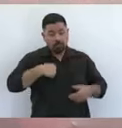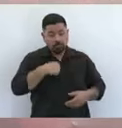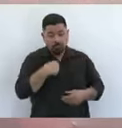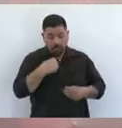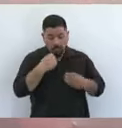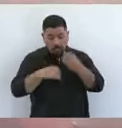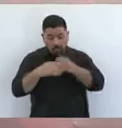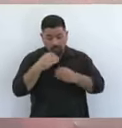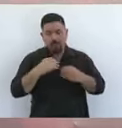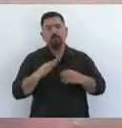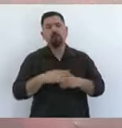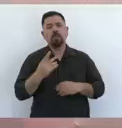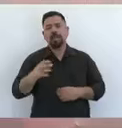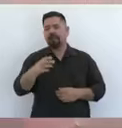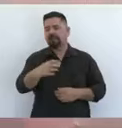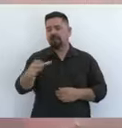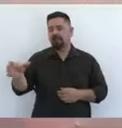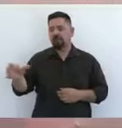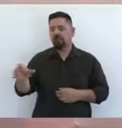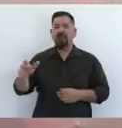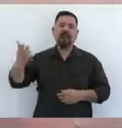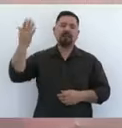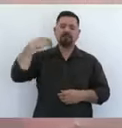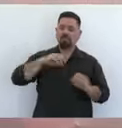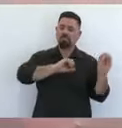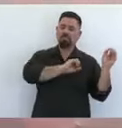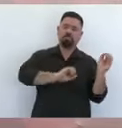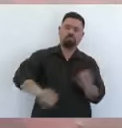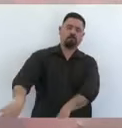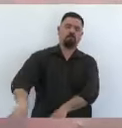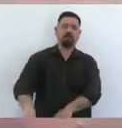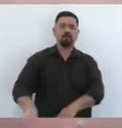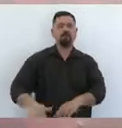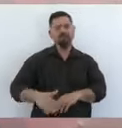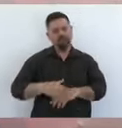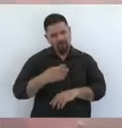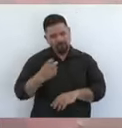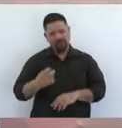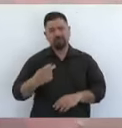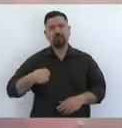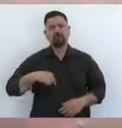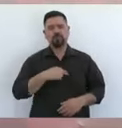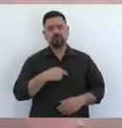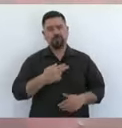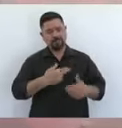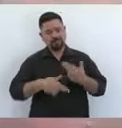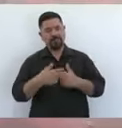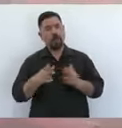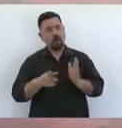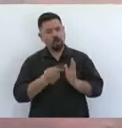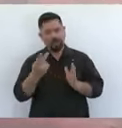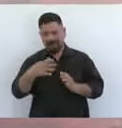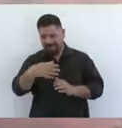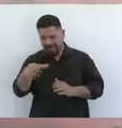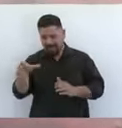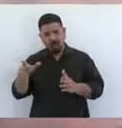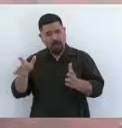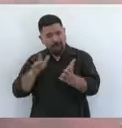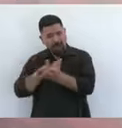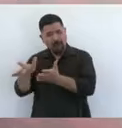porque se abandonó el campo. Entonces, necesitamos regresar al campo,